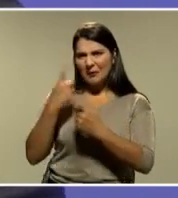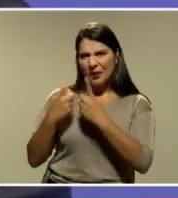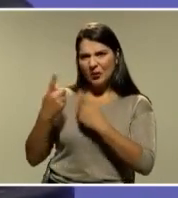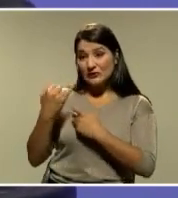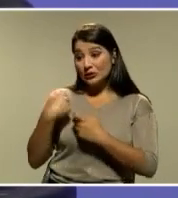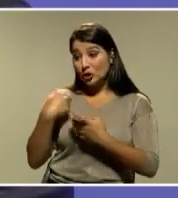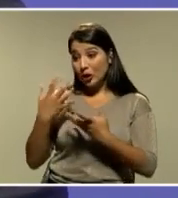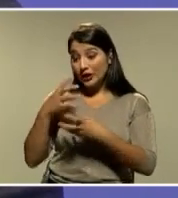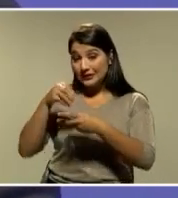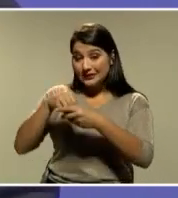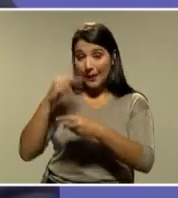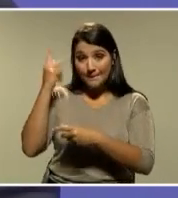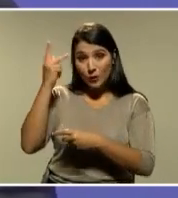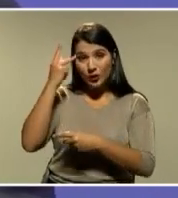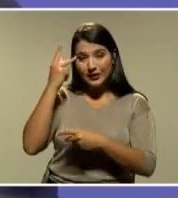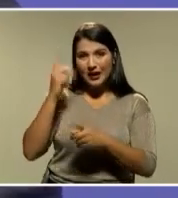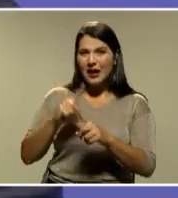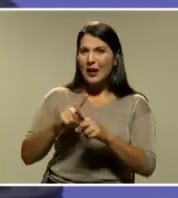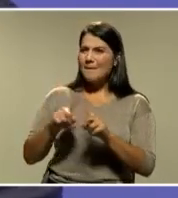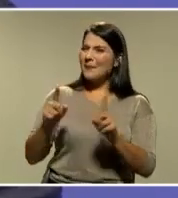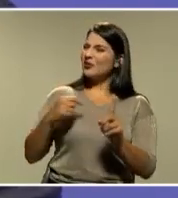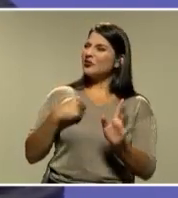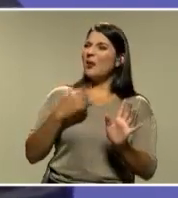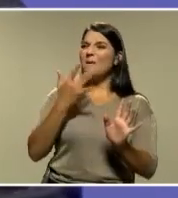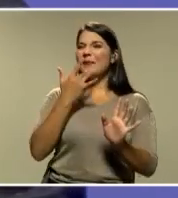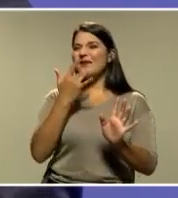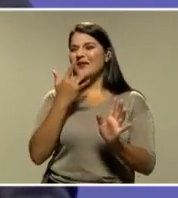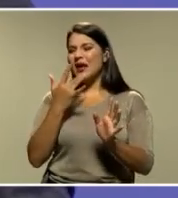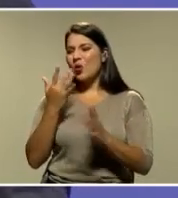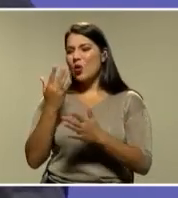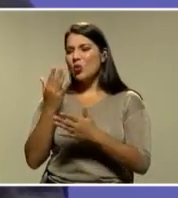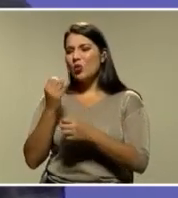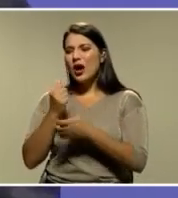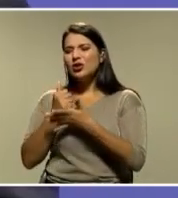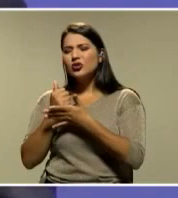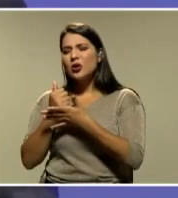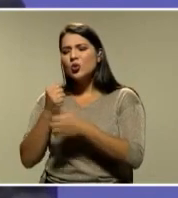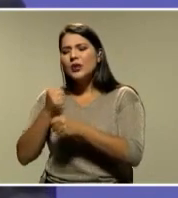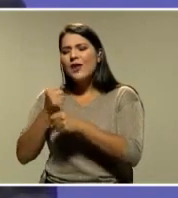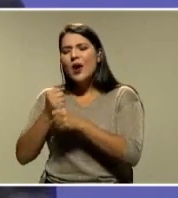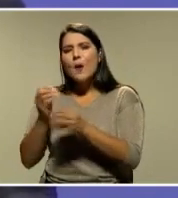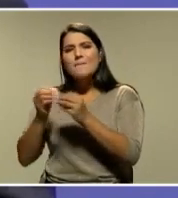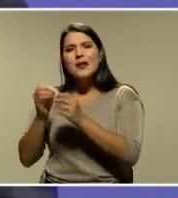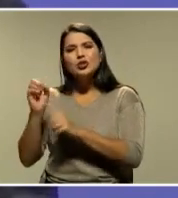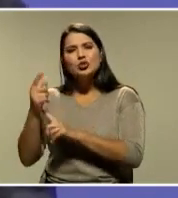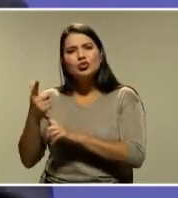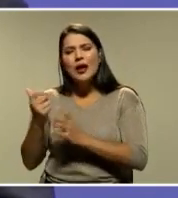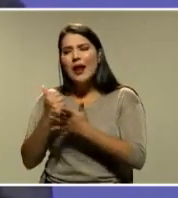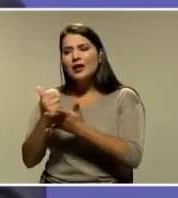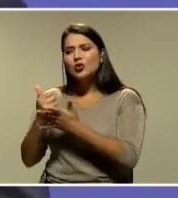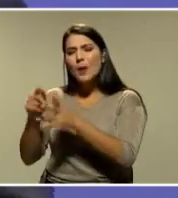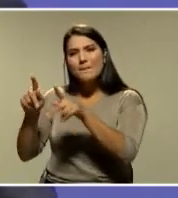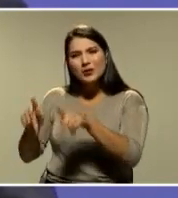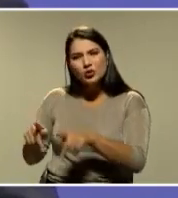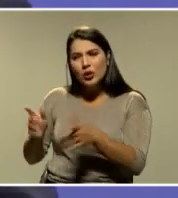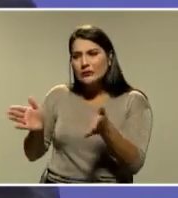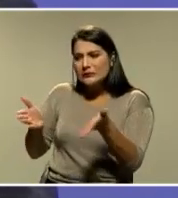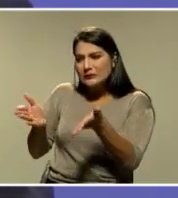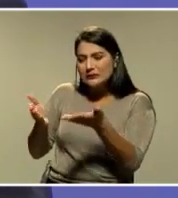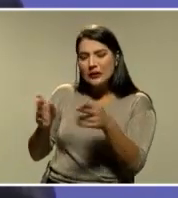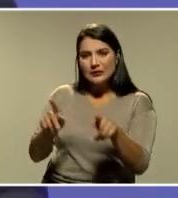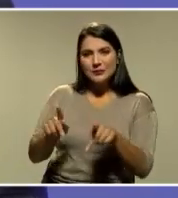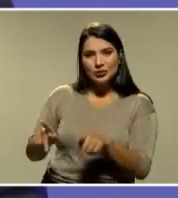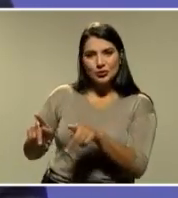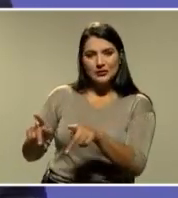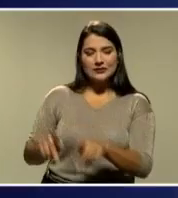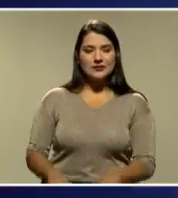que si no se quiere meter en la política, pero yo digo, prefiero más hacer una labor más social, más de ayudar a la gente, de estimular a la gente, de motivar a la